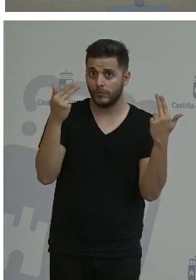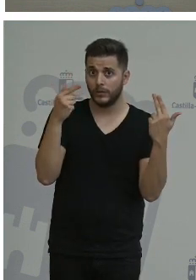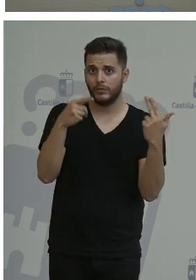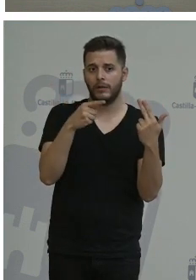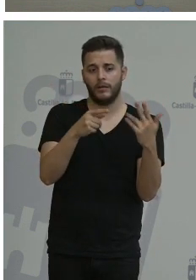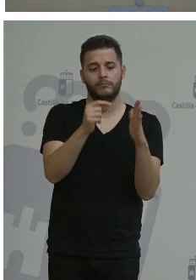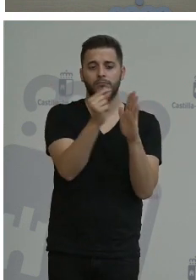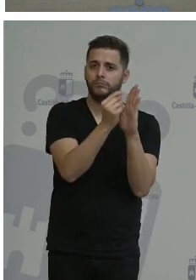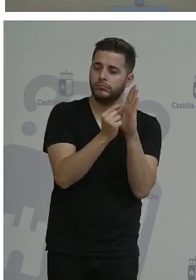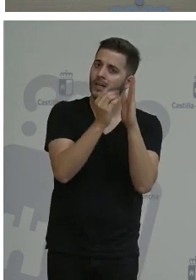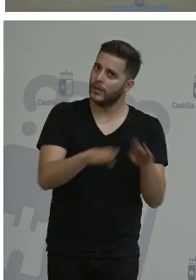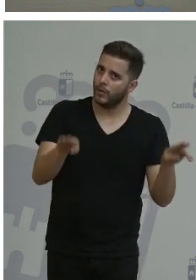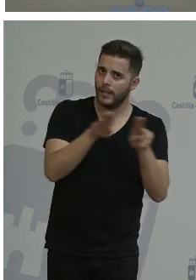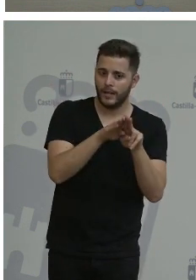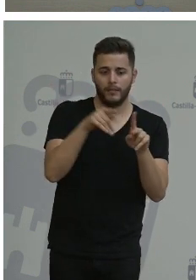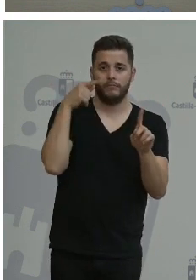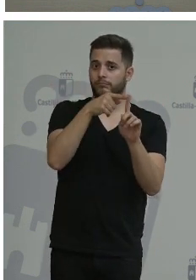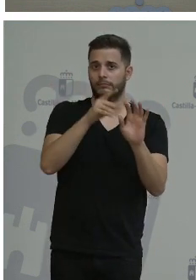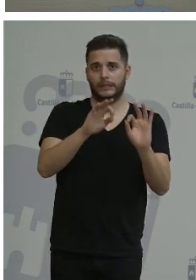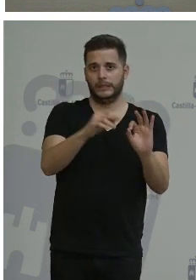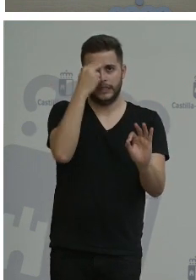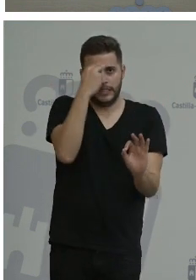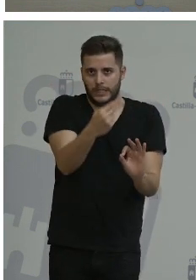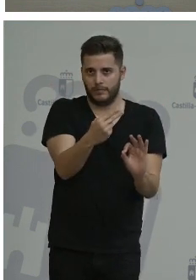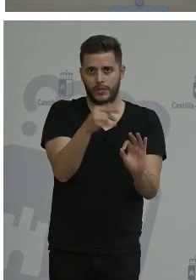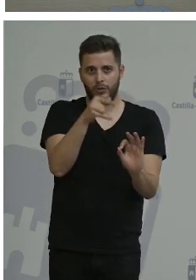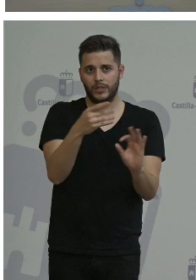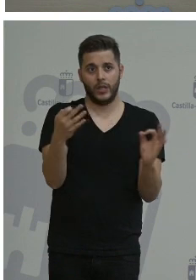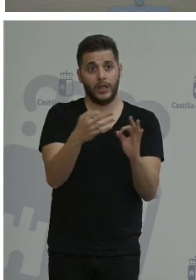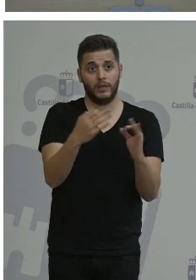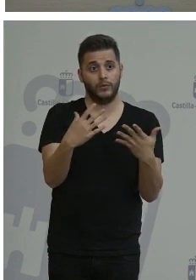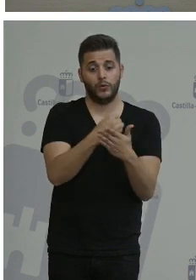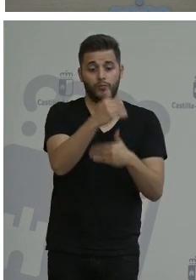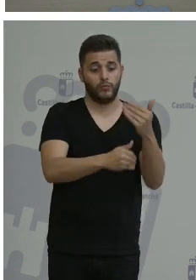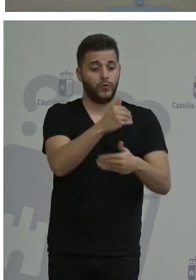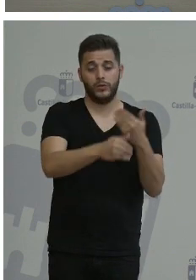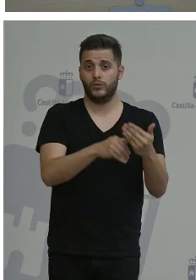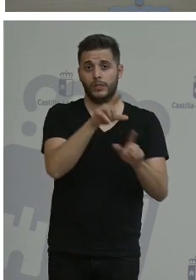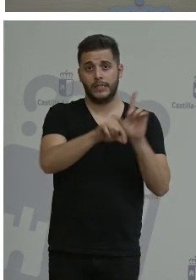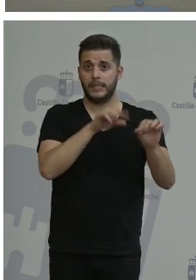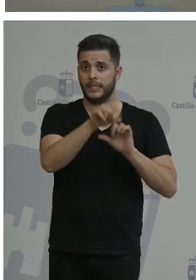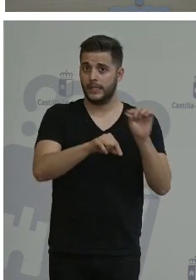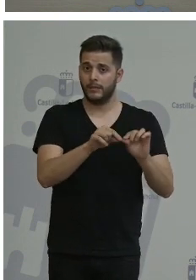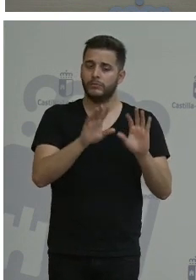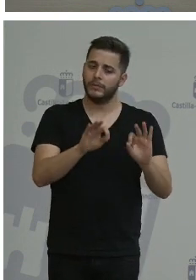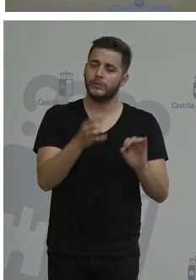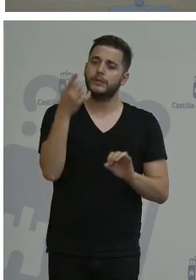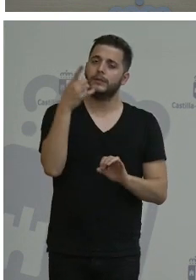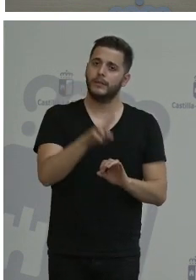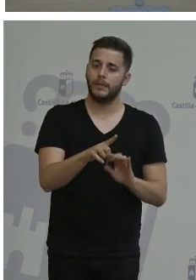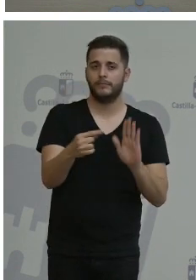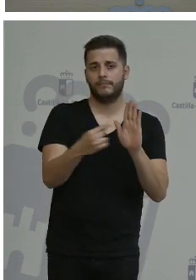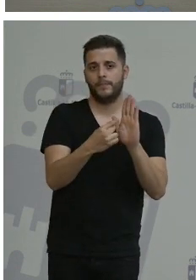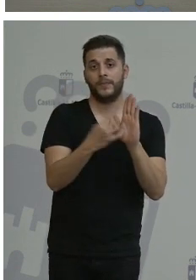igualdad y mérito, que tienen que ser los dos principios que están rigiendo todos los procesos selectivos, pero que también tengan en cuenta el